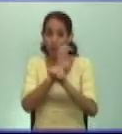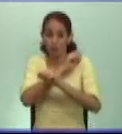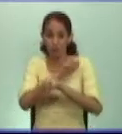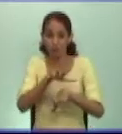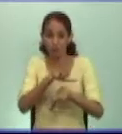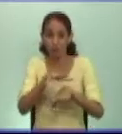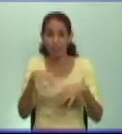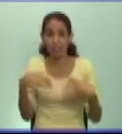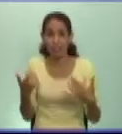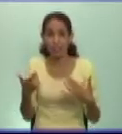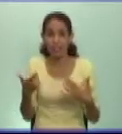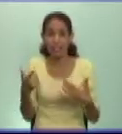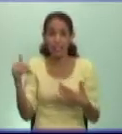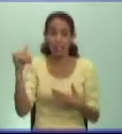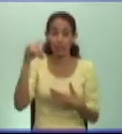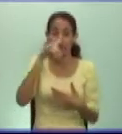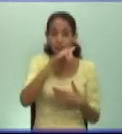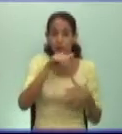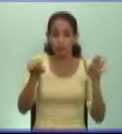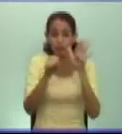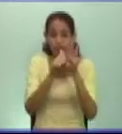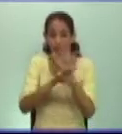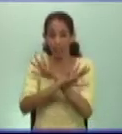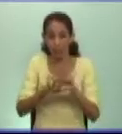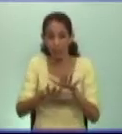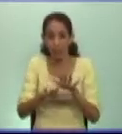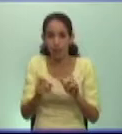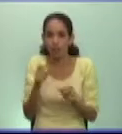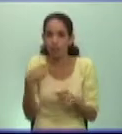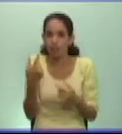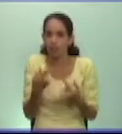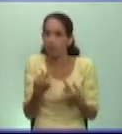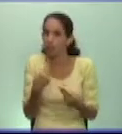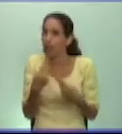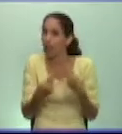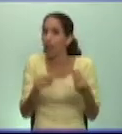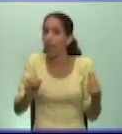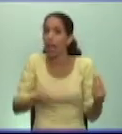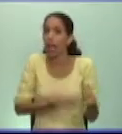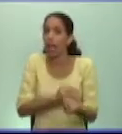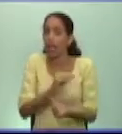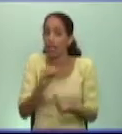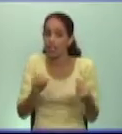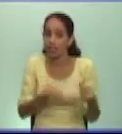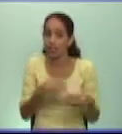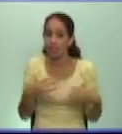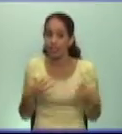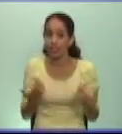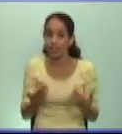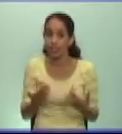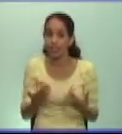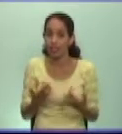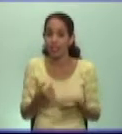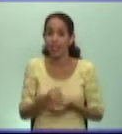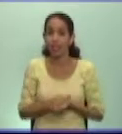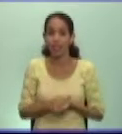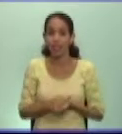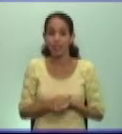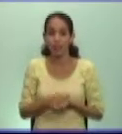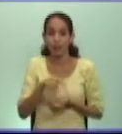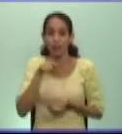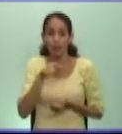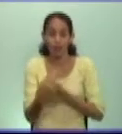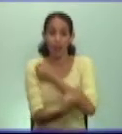la fortaleza norteamericana, demostrar ese carácter de gendarme mundial y sobre todo la gran amenaza a los